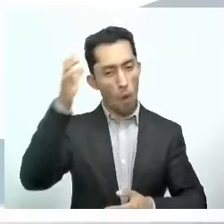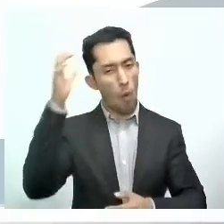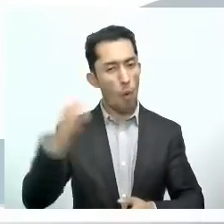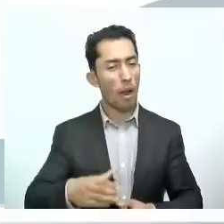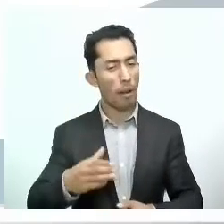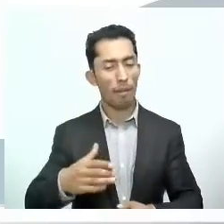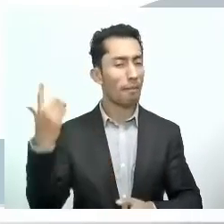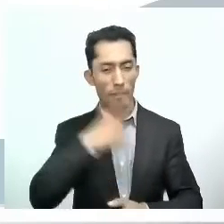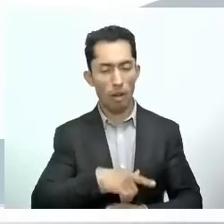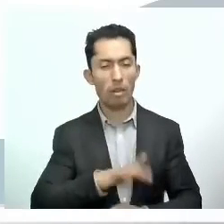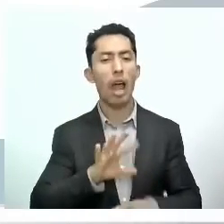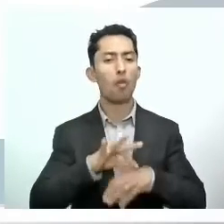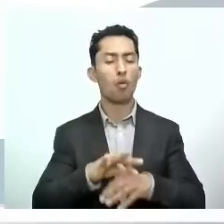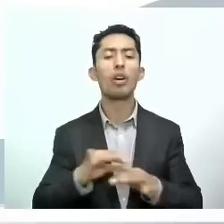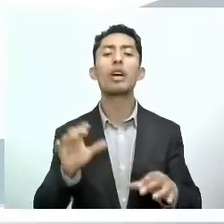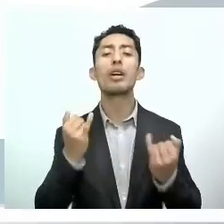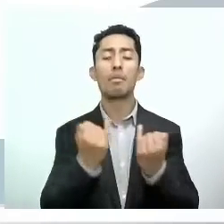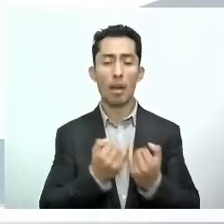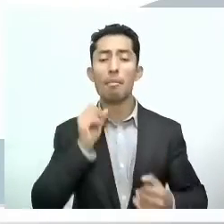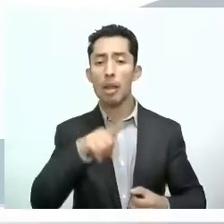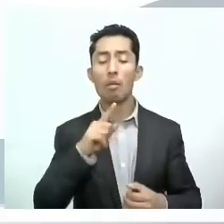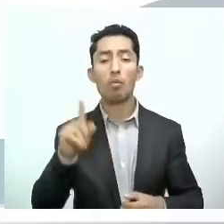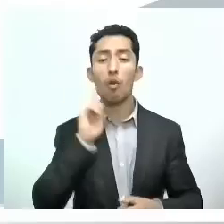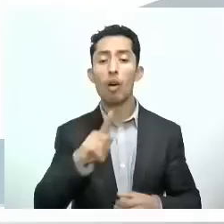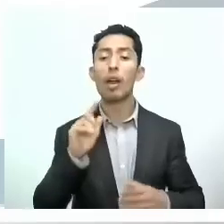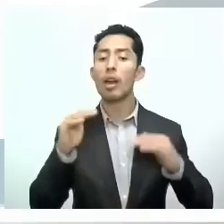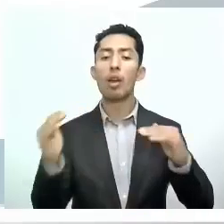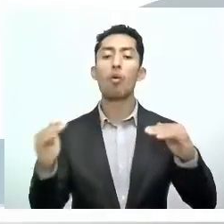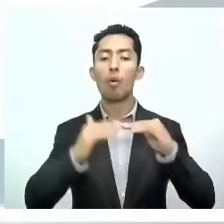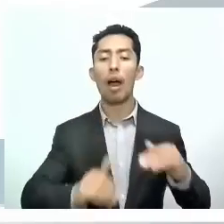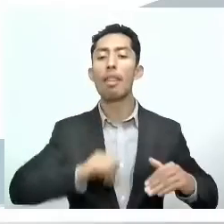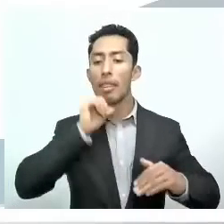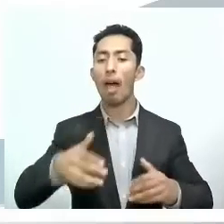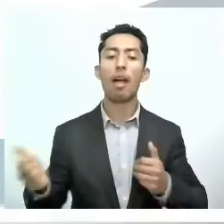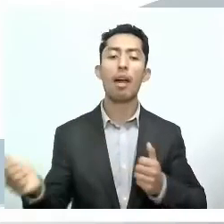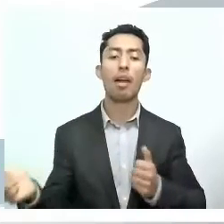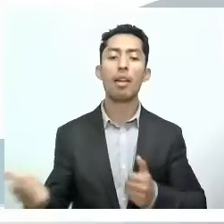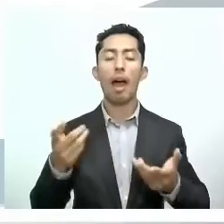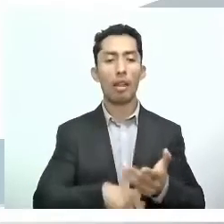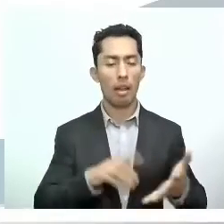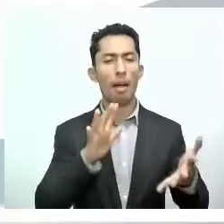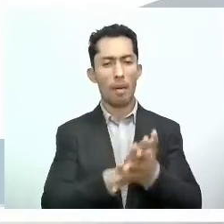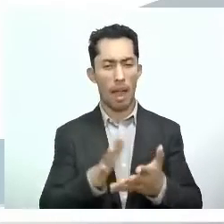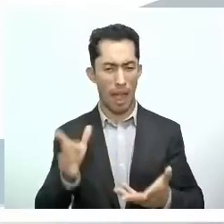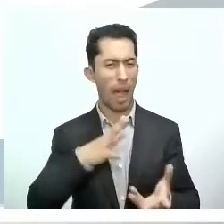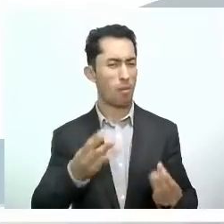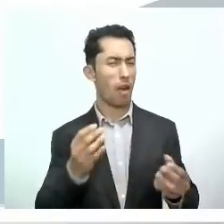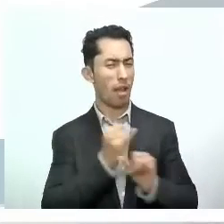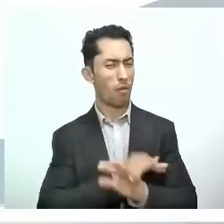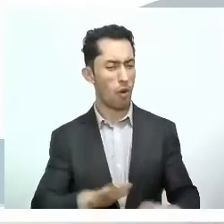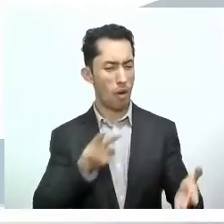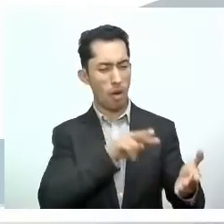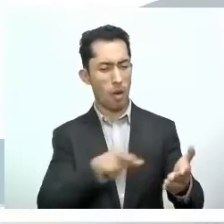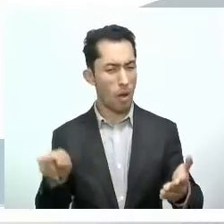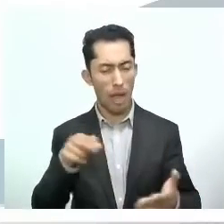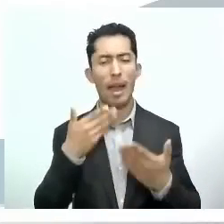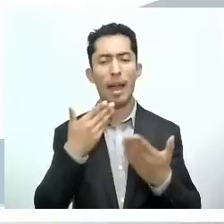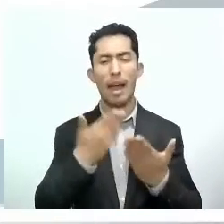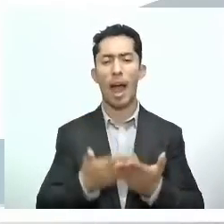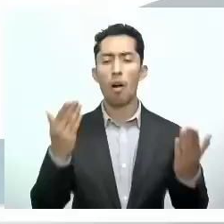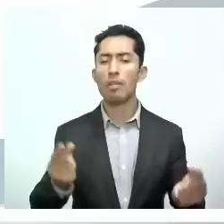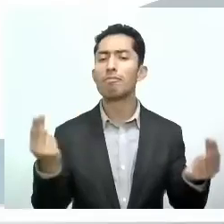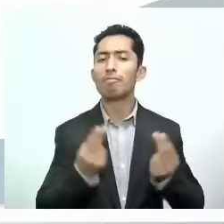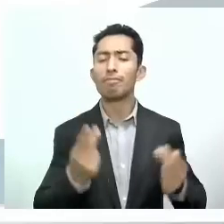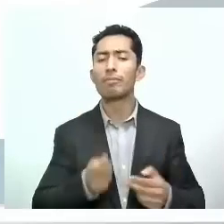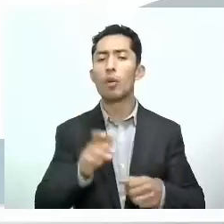sido llevadas por la desigualdad a la prisión, que hay muchísimos datos de eso, que es lo que ahora necesitan